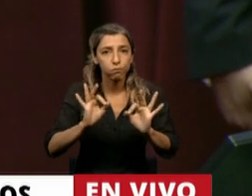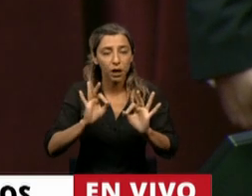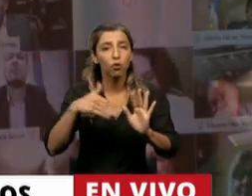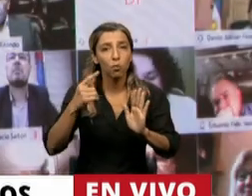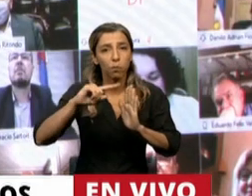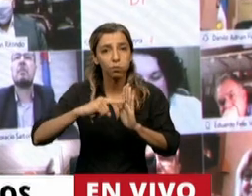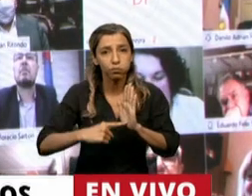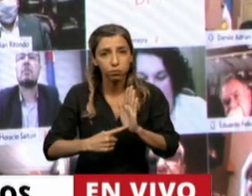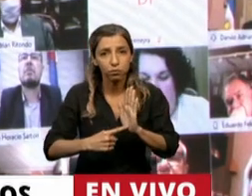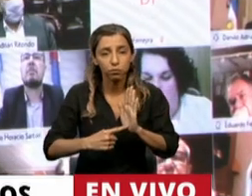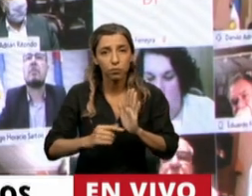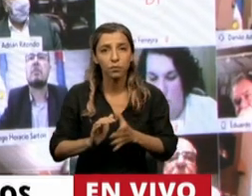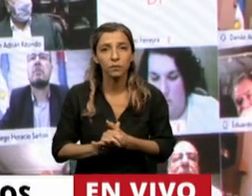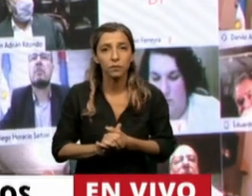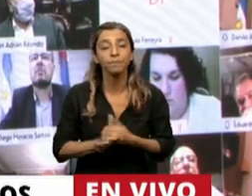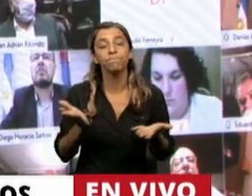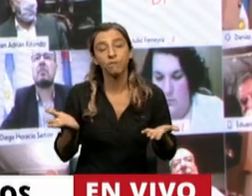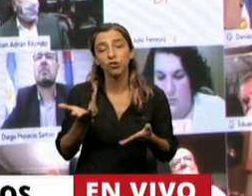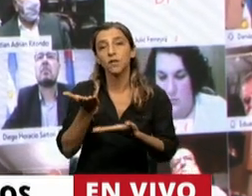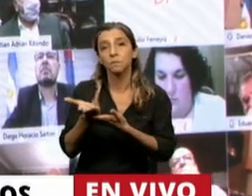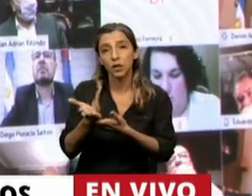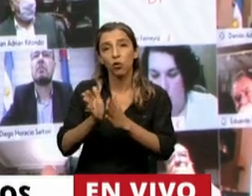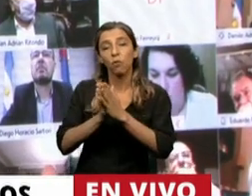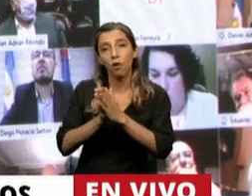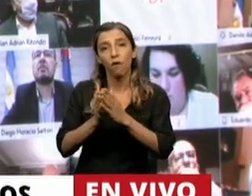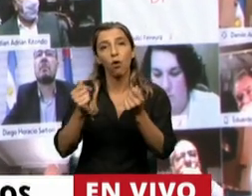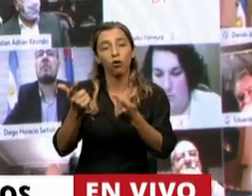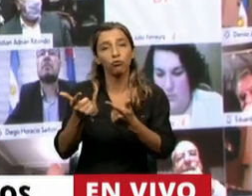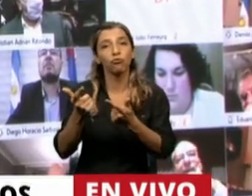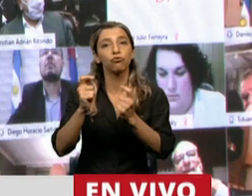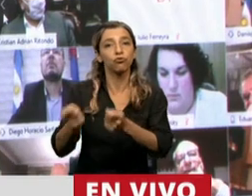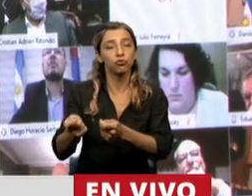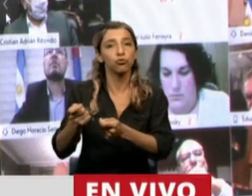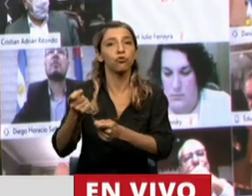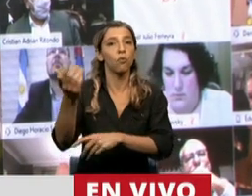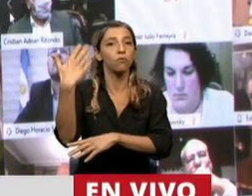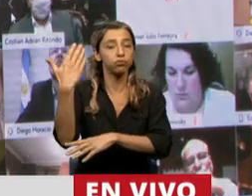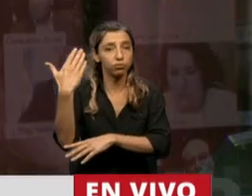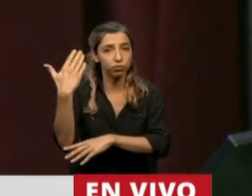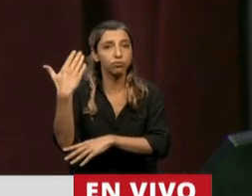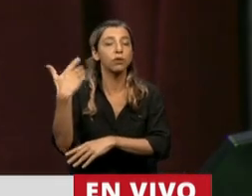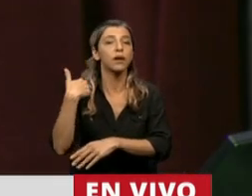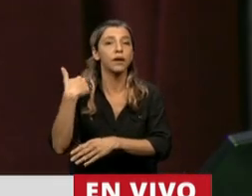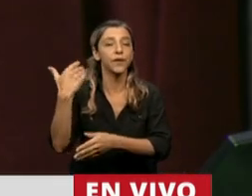Entonces le pido por favor presidente que le otorgue la palabra al diputado de mi bloque Jorge sarini estamos